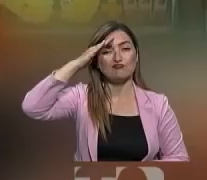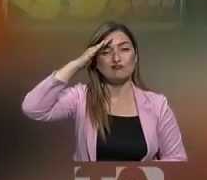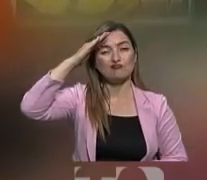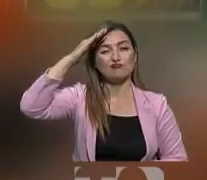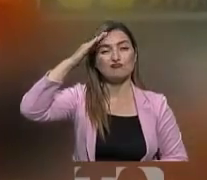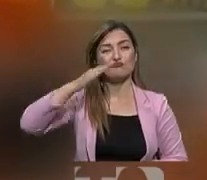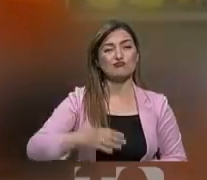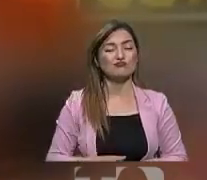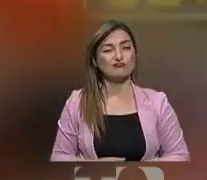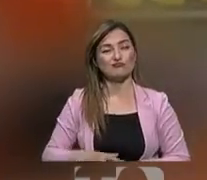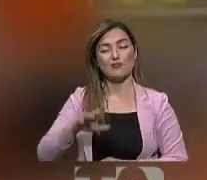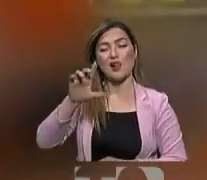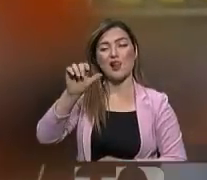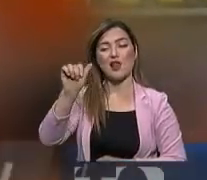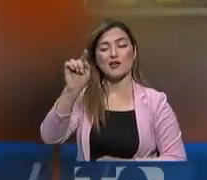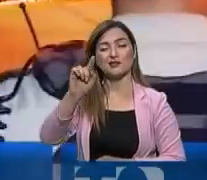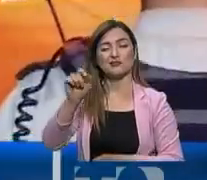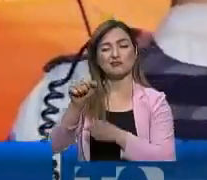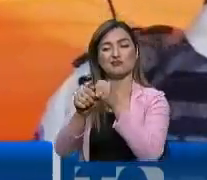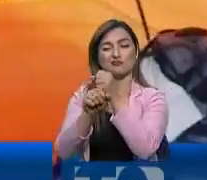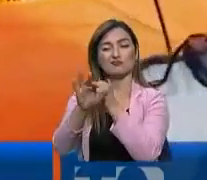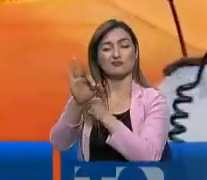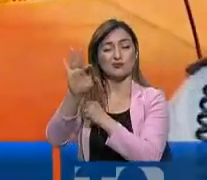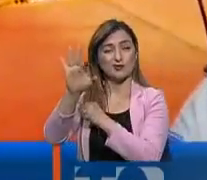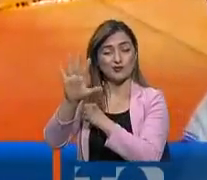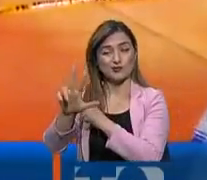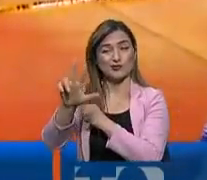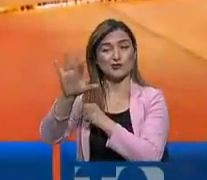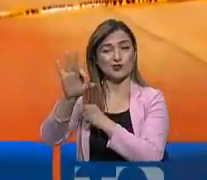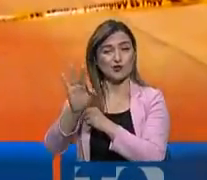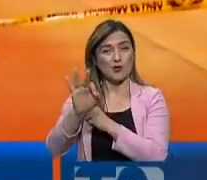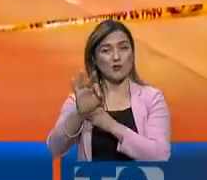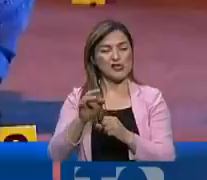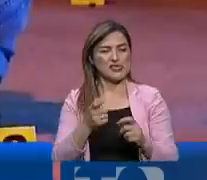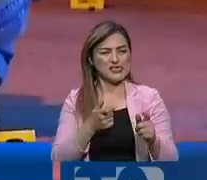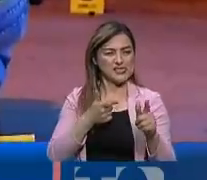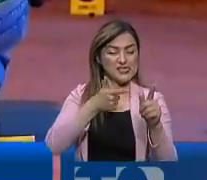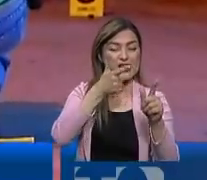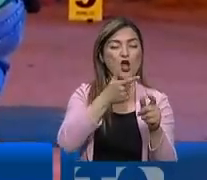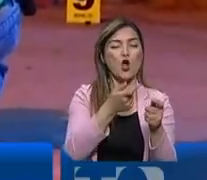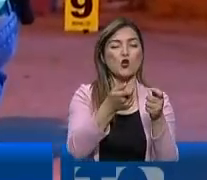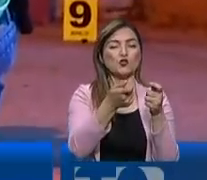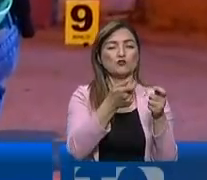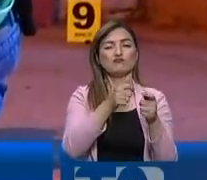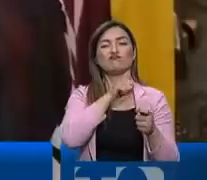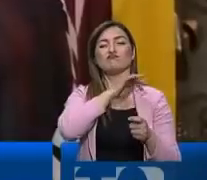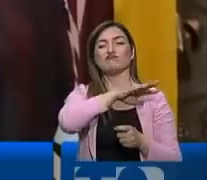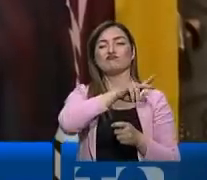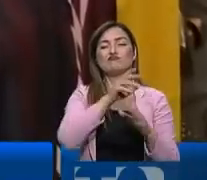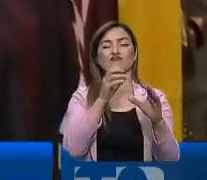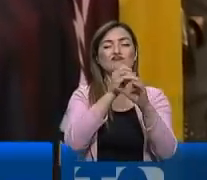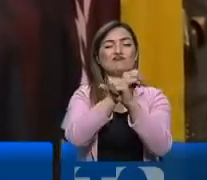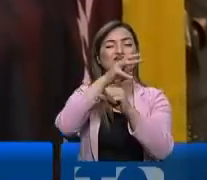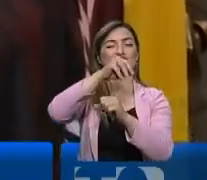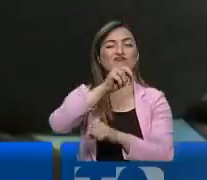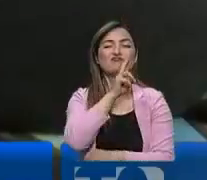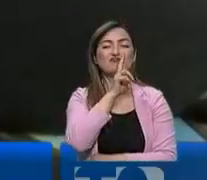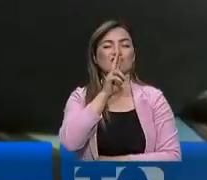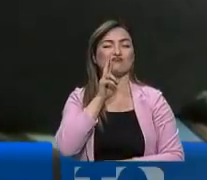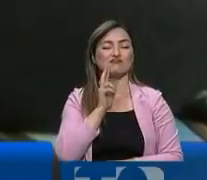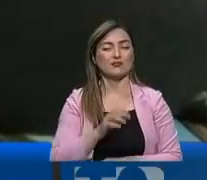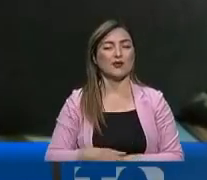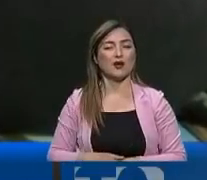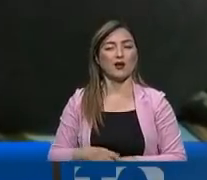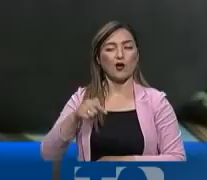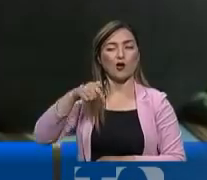policías, como Freddy Last, de 39 años. Perdió la vida por frustrar un asalto en un restaurante del norte en la noche del martes. Sus restos fueron sepultados